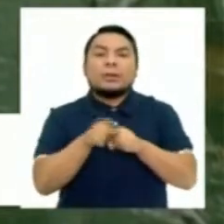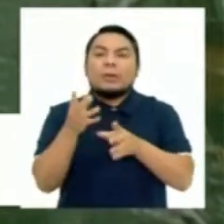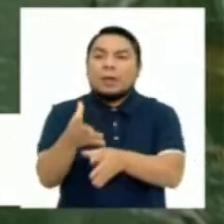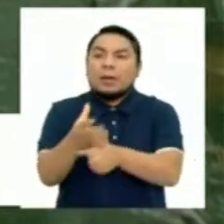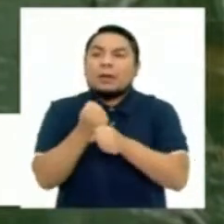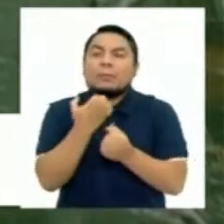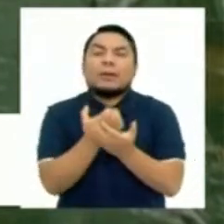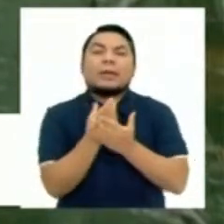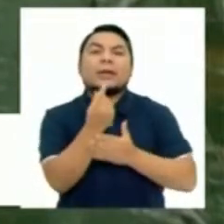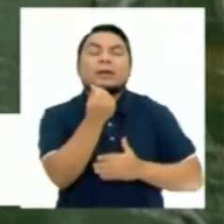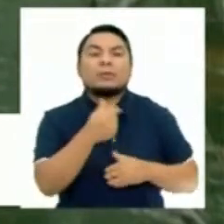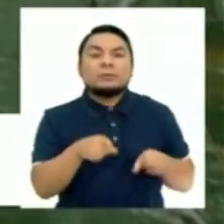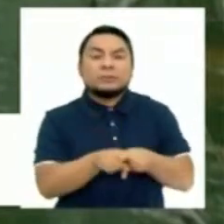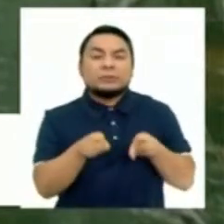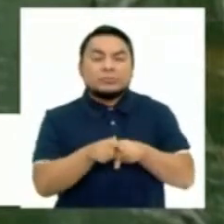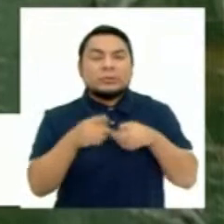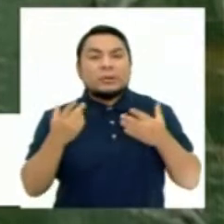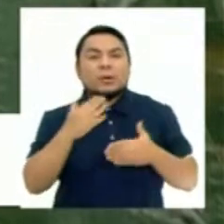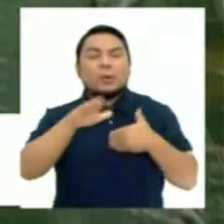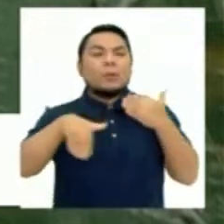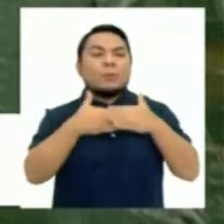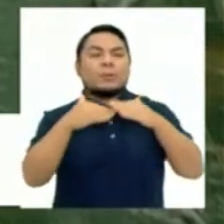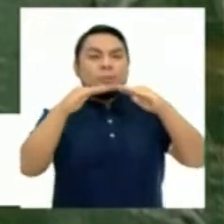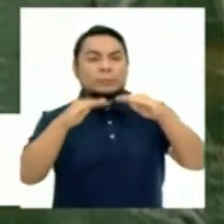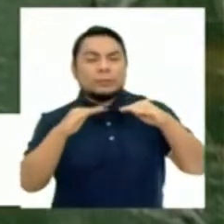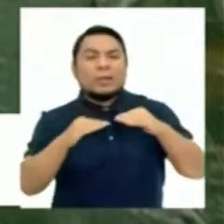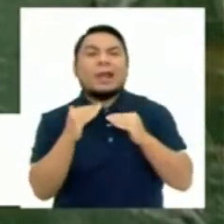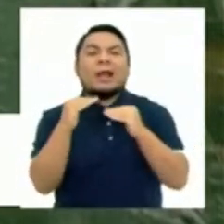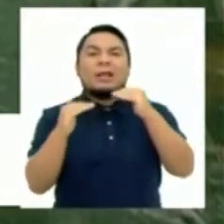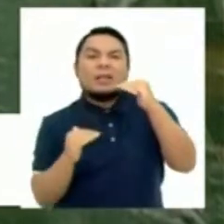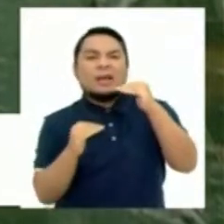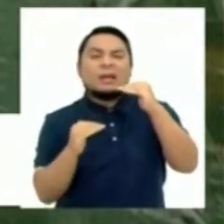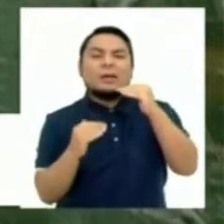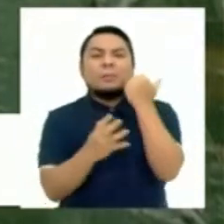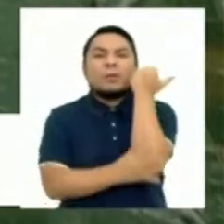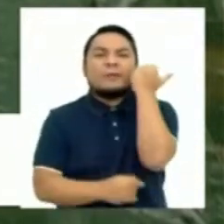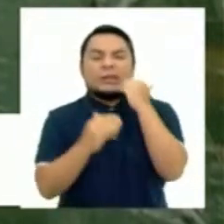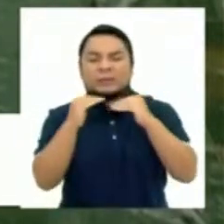recuperación económica y la disminución de la desigualdad y la pobreza.